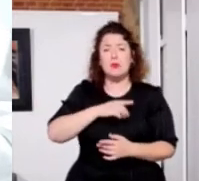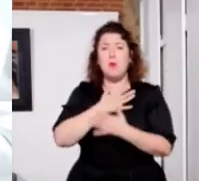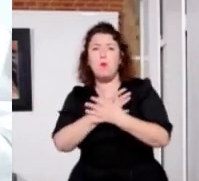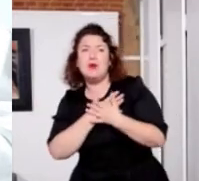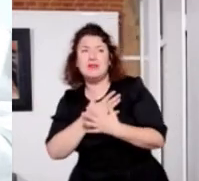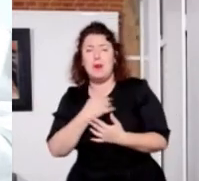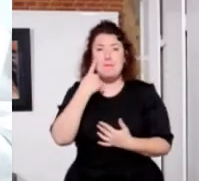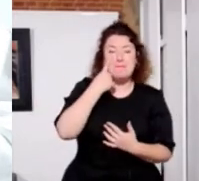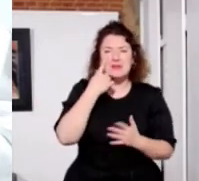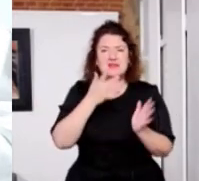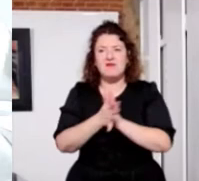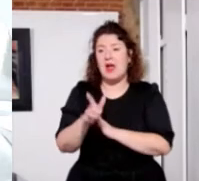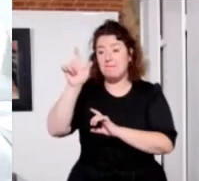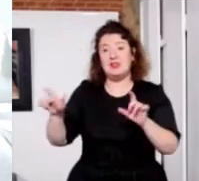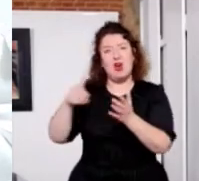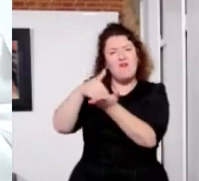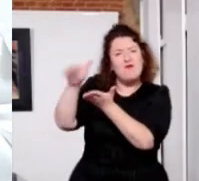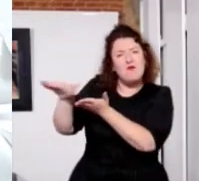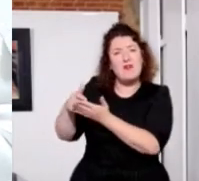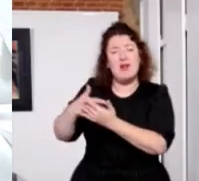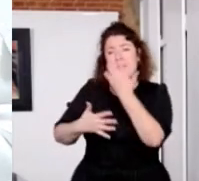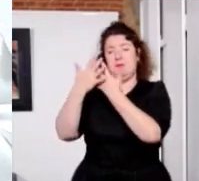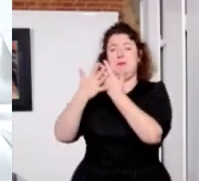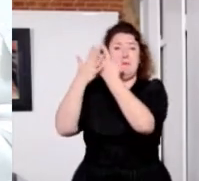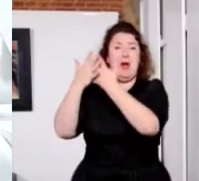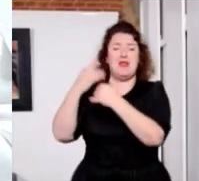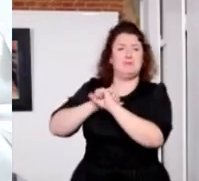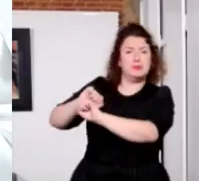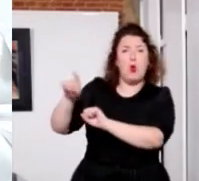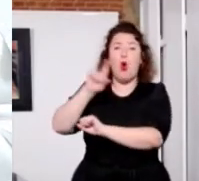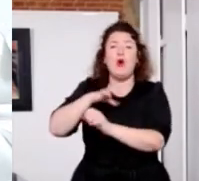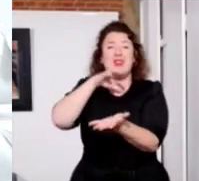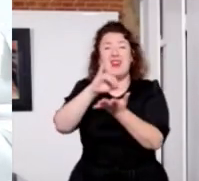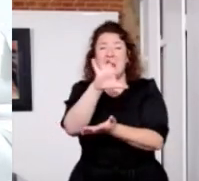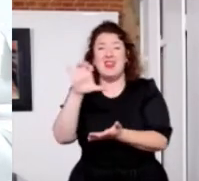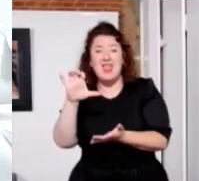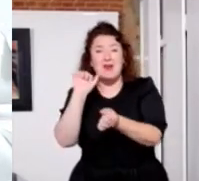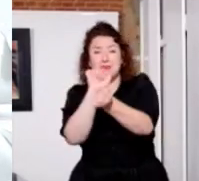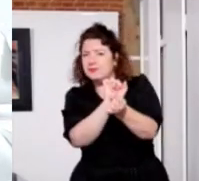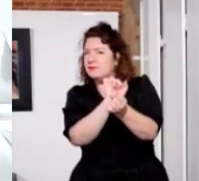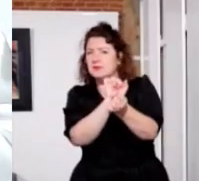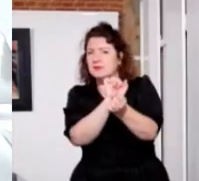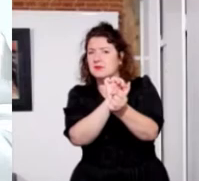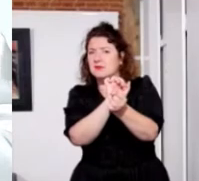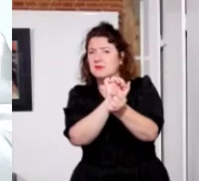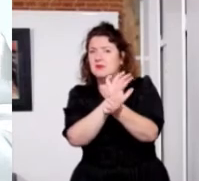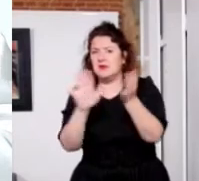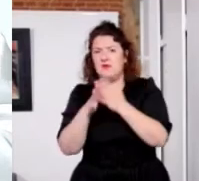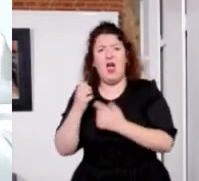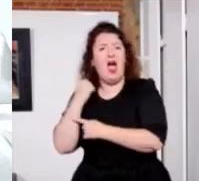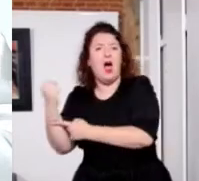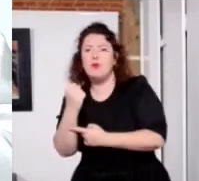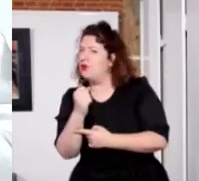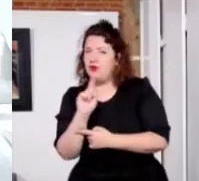que son expulsadas de las vallas o ingresadas en un CIE, sino que también se alía con las